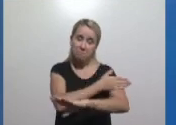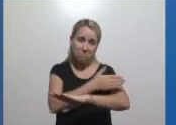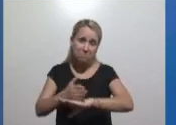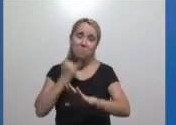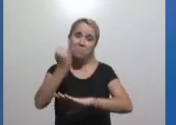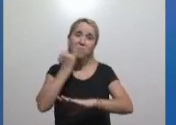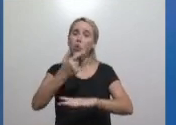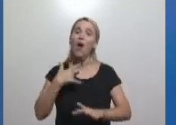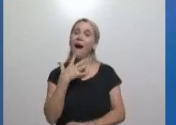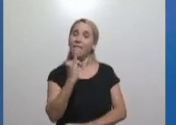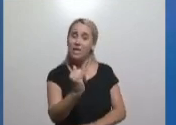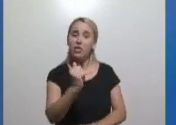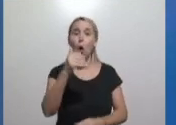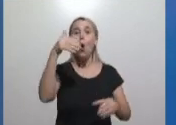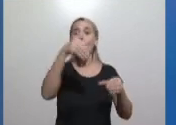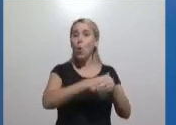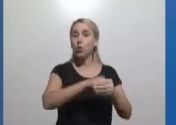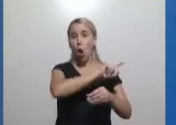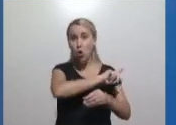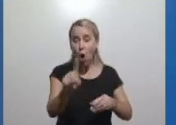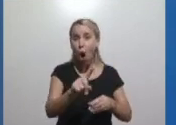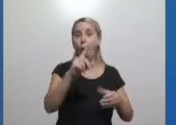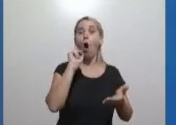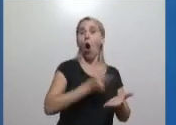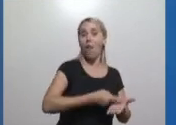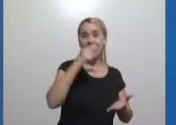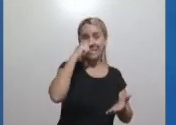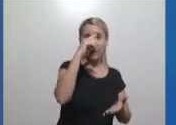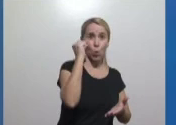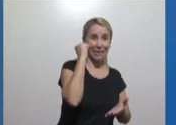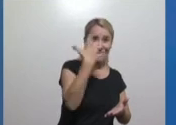voto negativo en la orden del día 745 y mi acompañamiento del